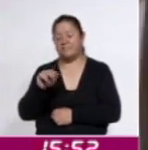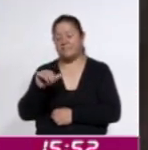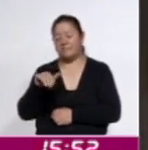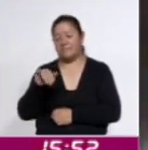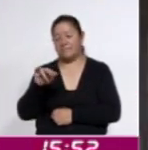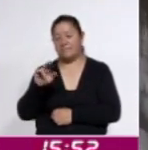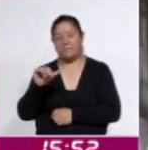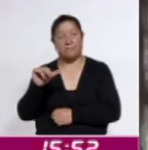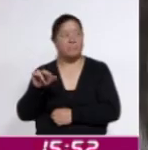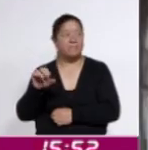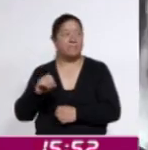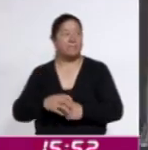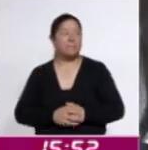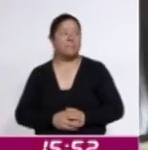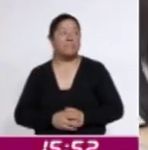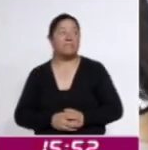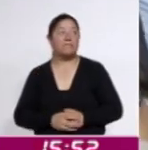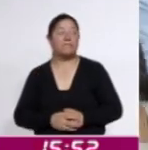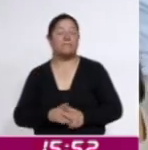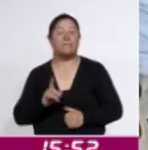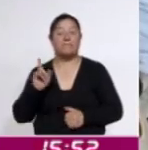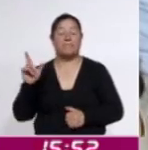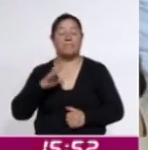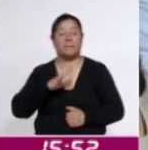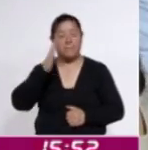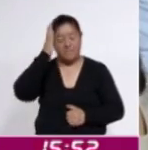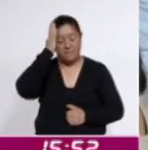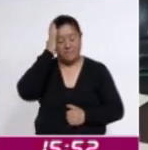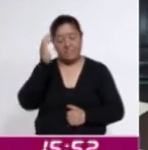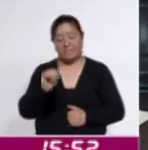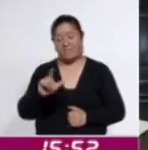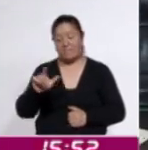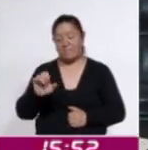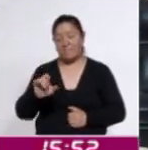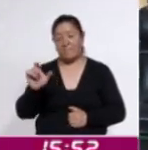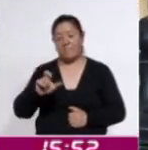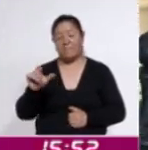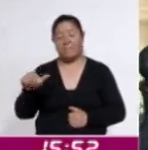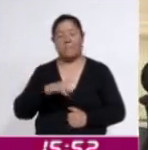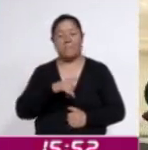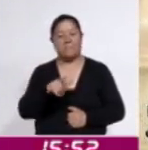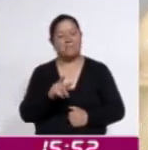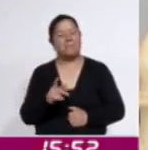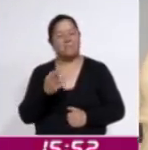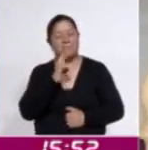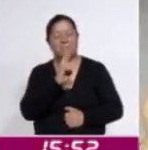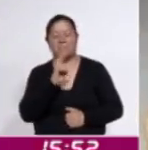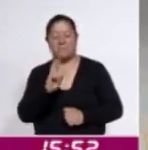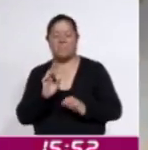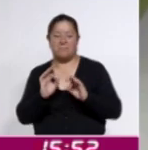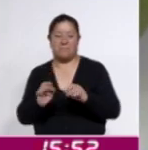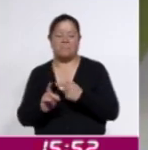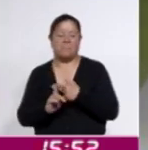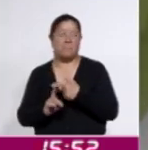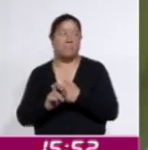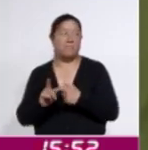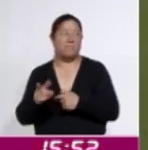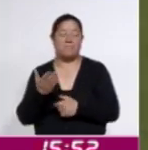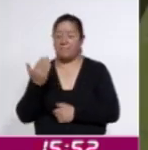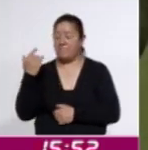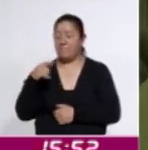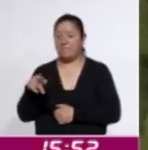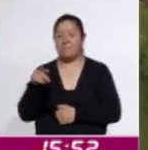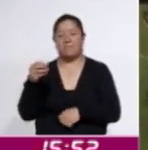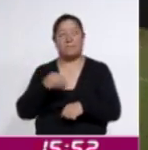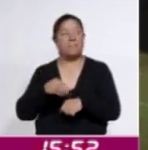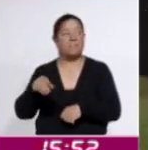La nueva generación de ajedrecistas tlaxcalteca la encabeza Alex Altamirano Tlapale. Los resultados positivos que ha obtenido en los últimos meses la colocan como prospecto